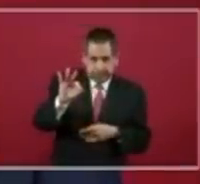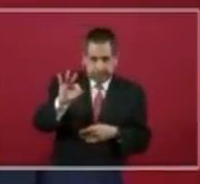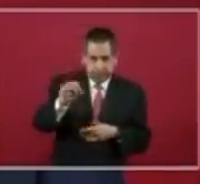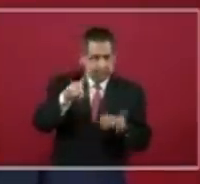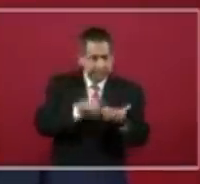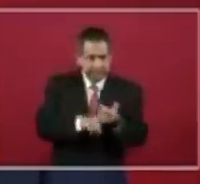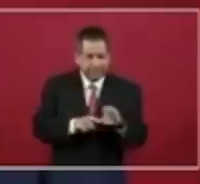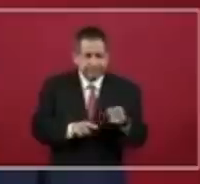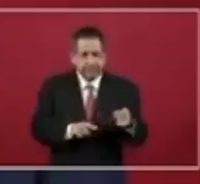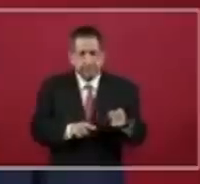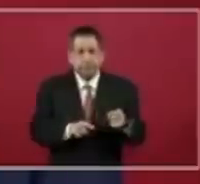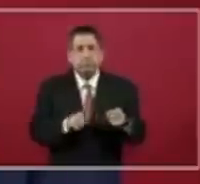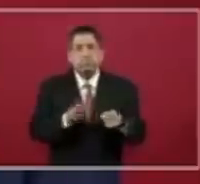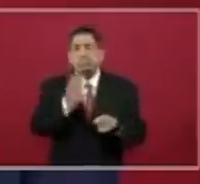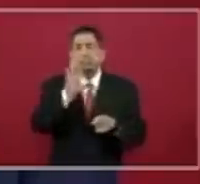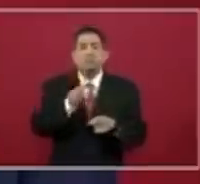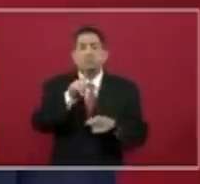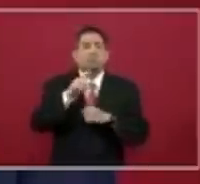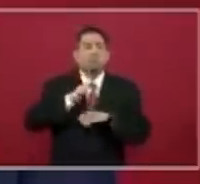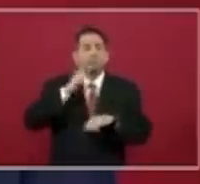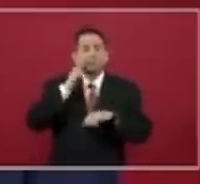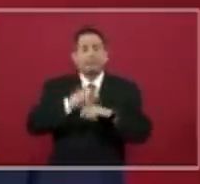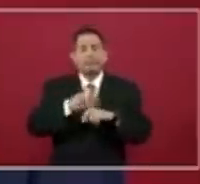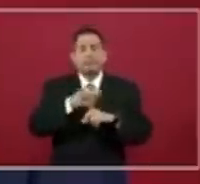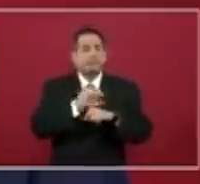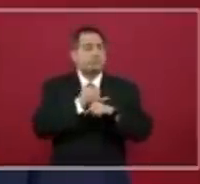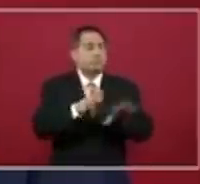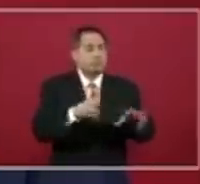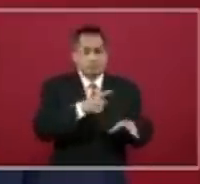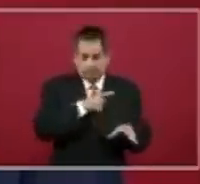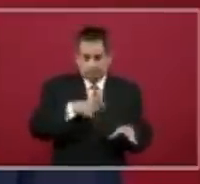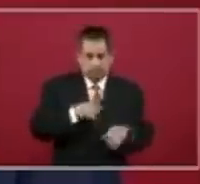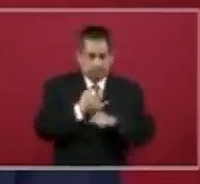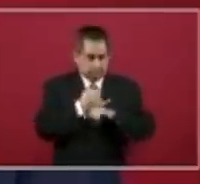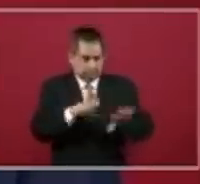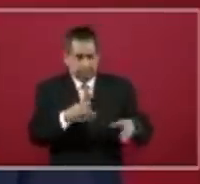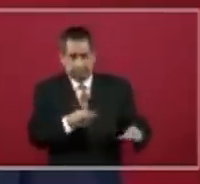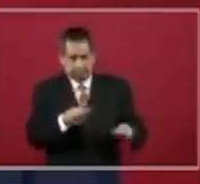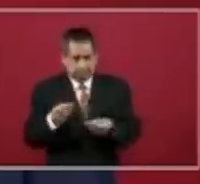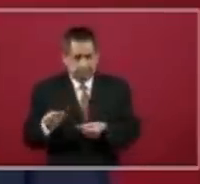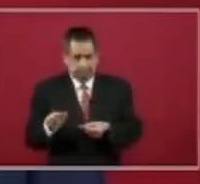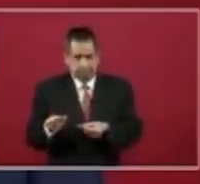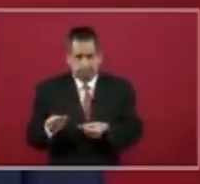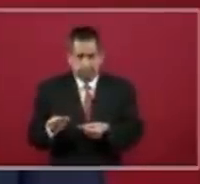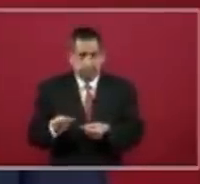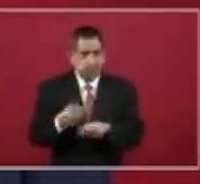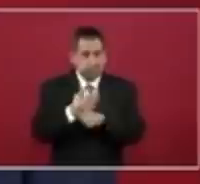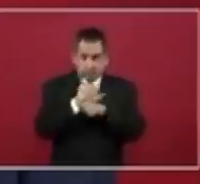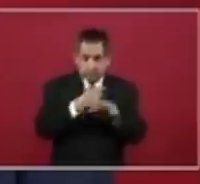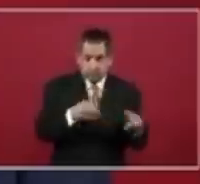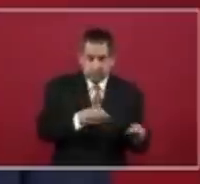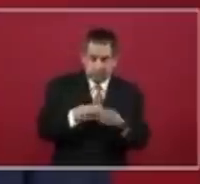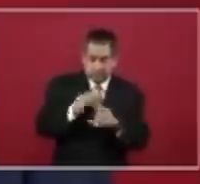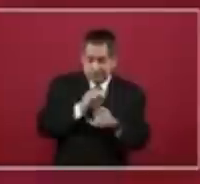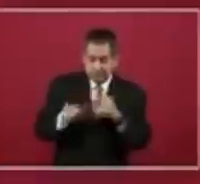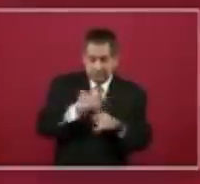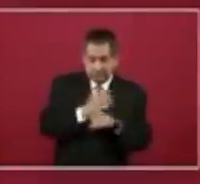tenía como función informar, y su informe